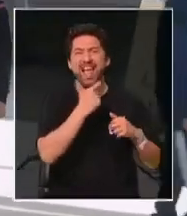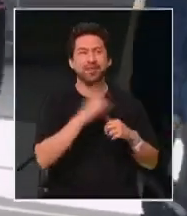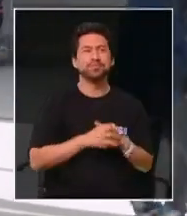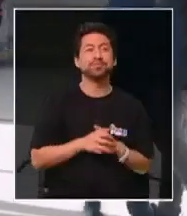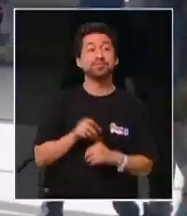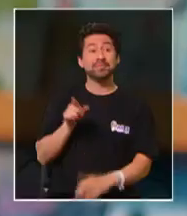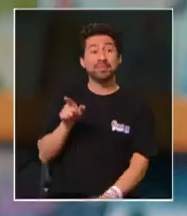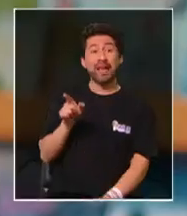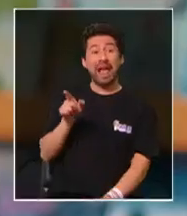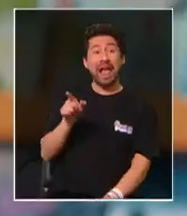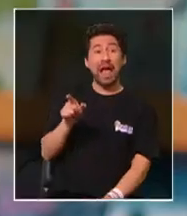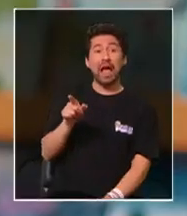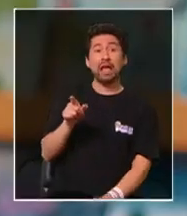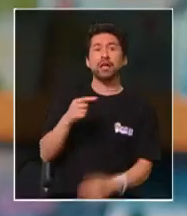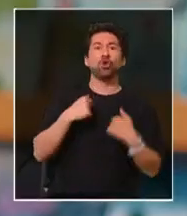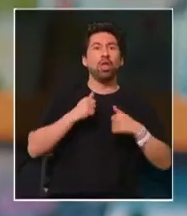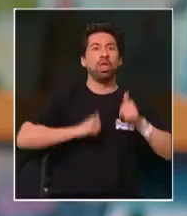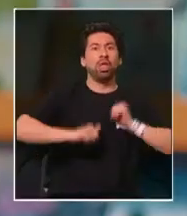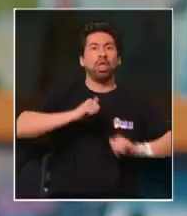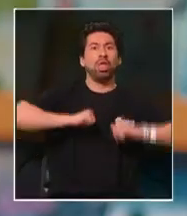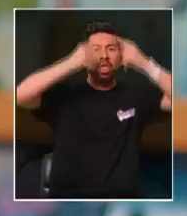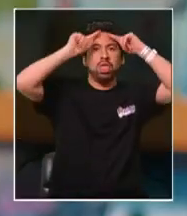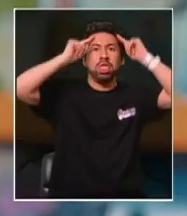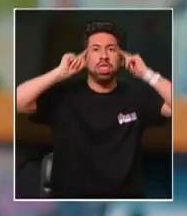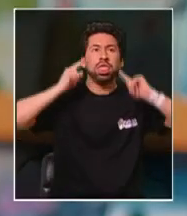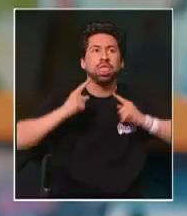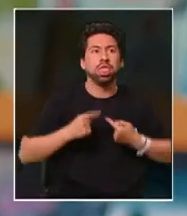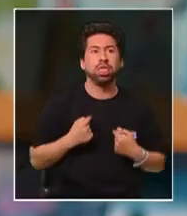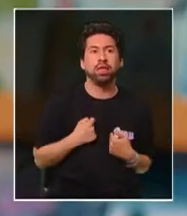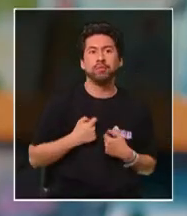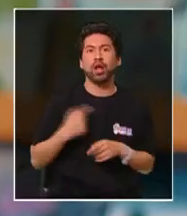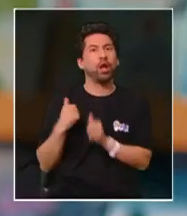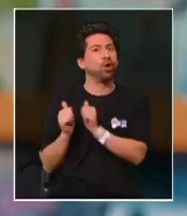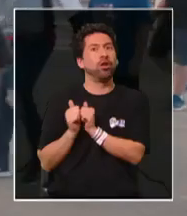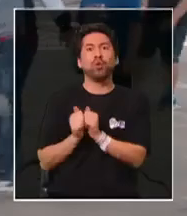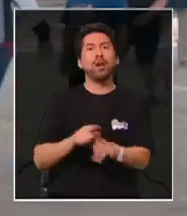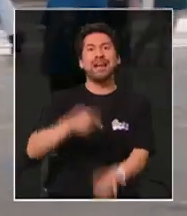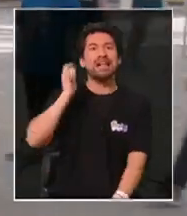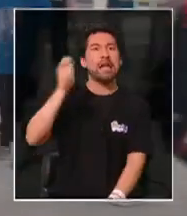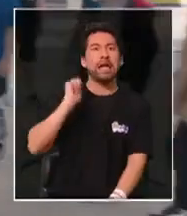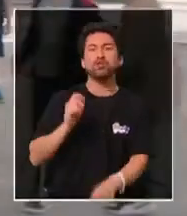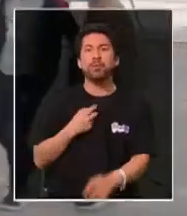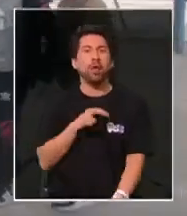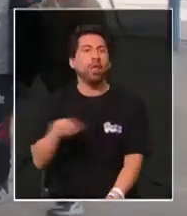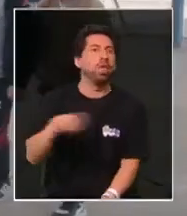Ahí es donde yo la sufro porque tengo que estar todos los recreos corriendo.